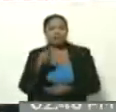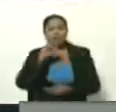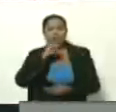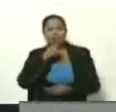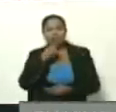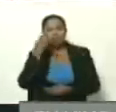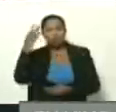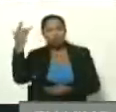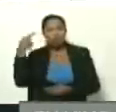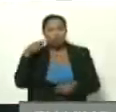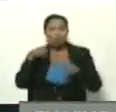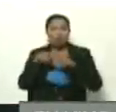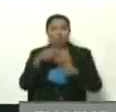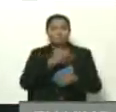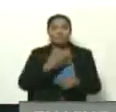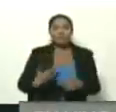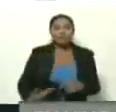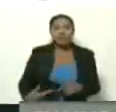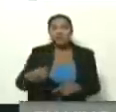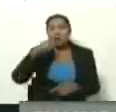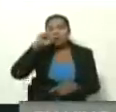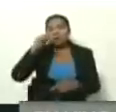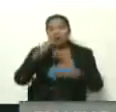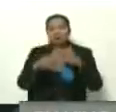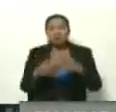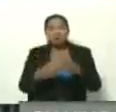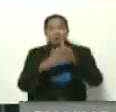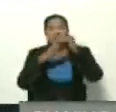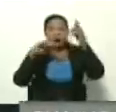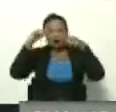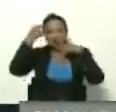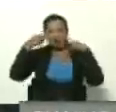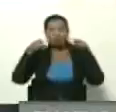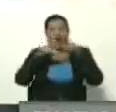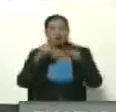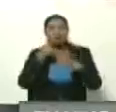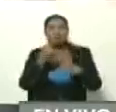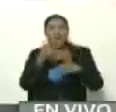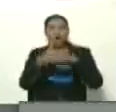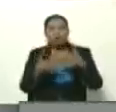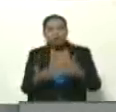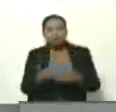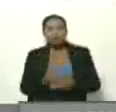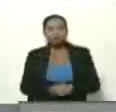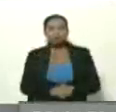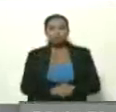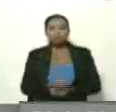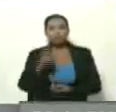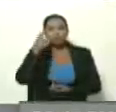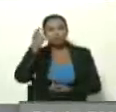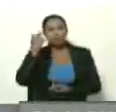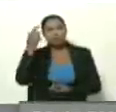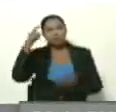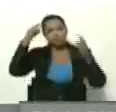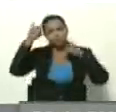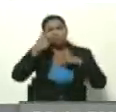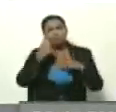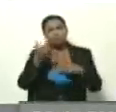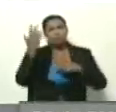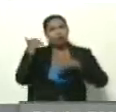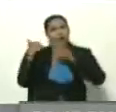un viejo sueño del compañero presidente Nicolás Maduro, pero también del comandante Chávez, que lo dio en un instante del